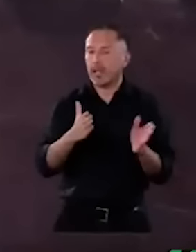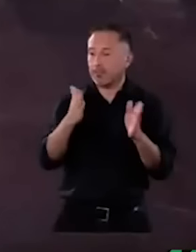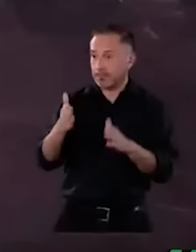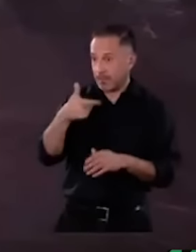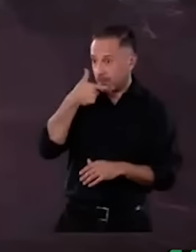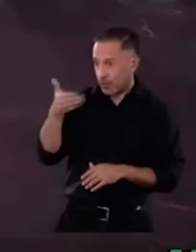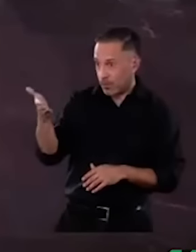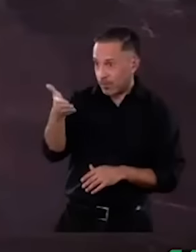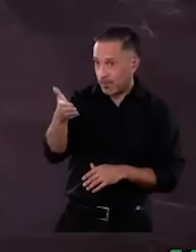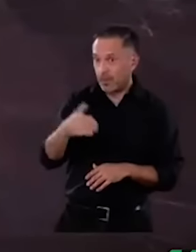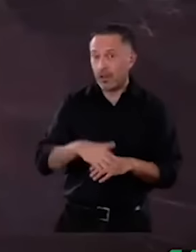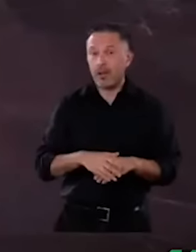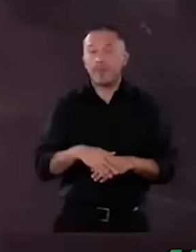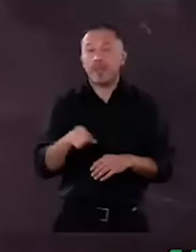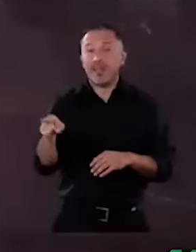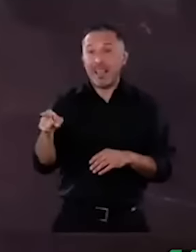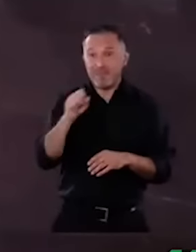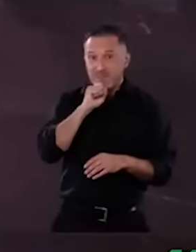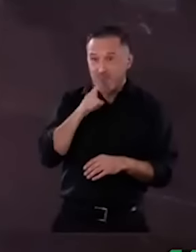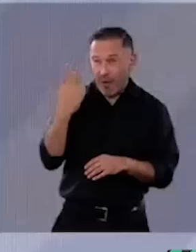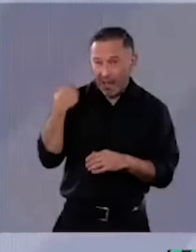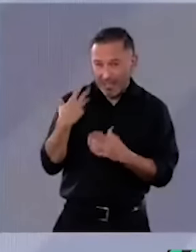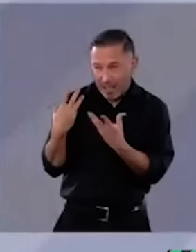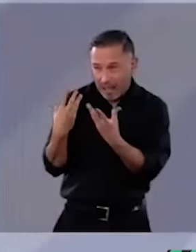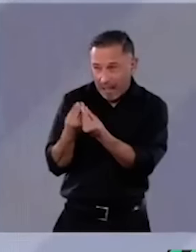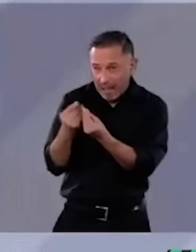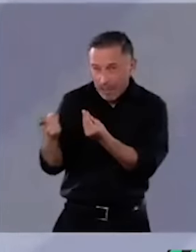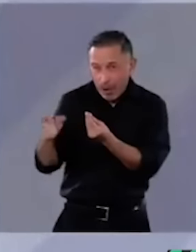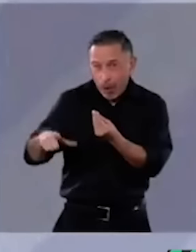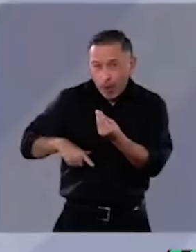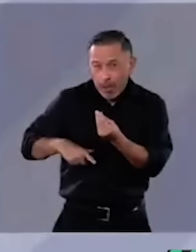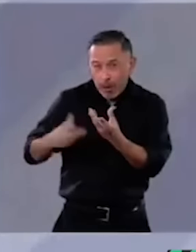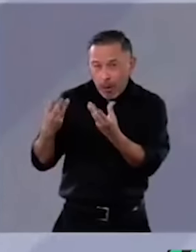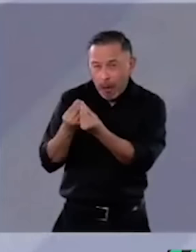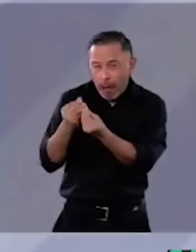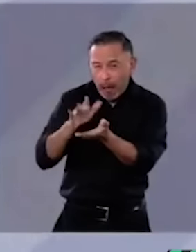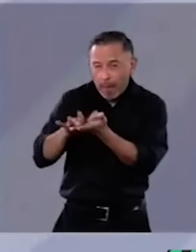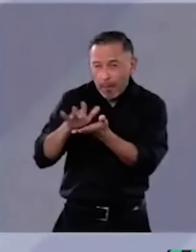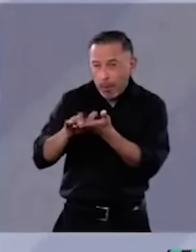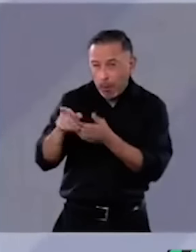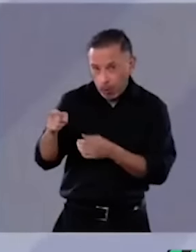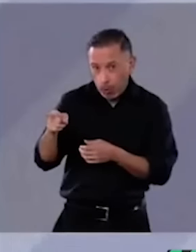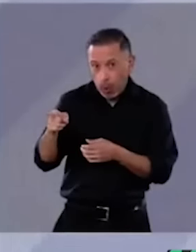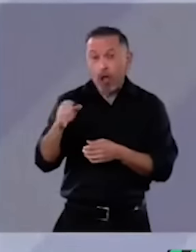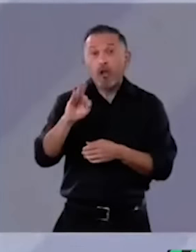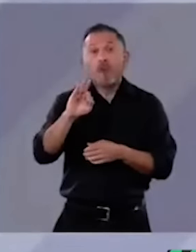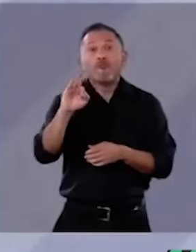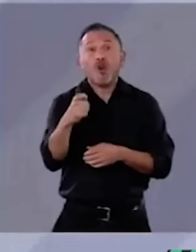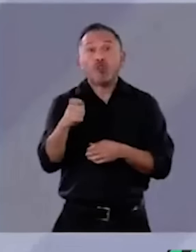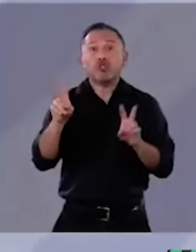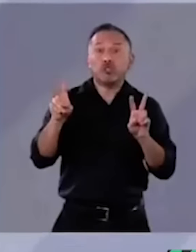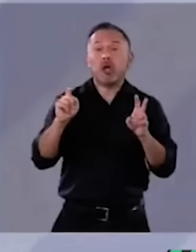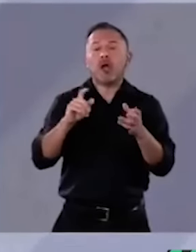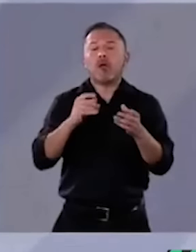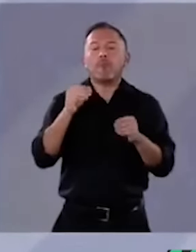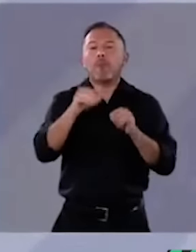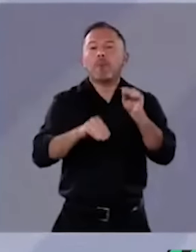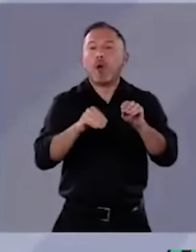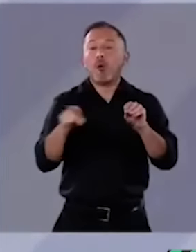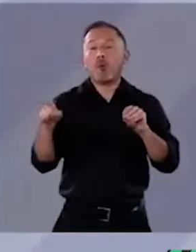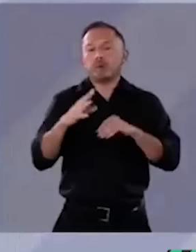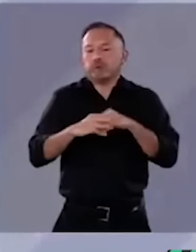no me manda, fue partícipe del gobierno. Jamás en ese gobierno se deslindó de lo que hizo Fox. Jamás en el gobierno de